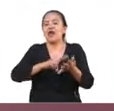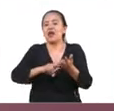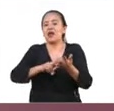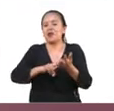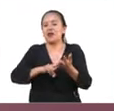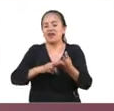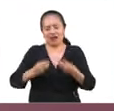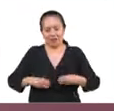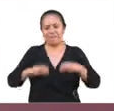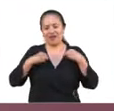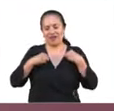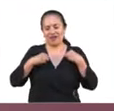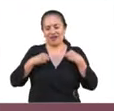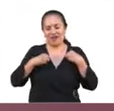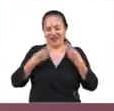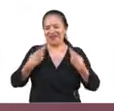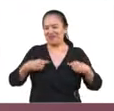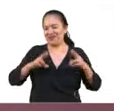vida.